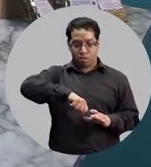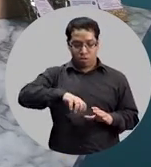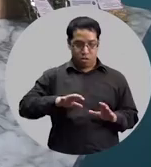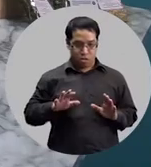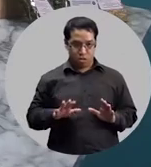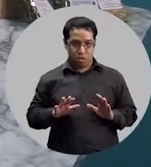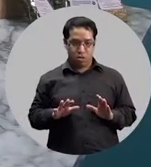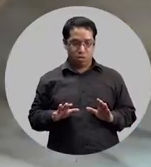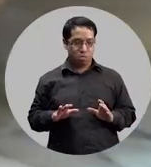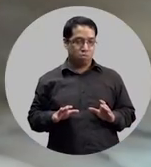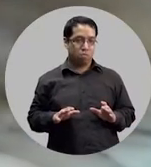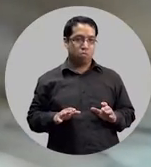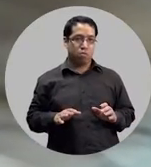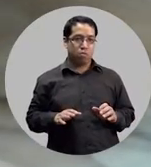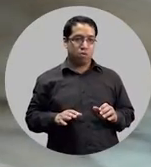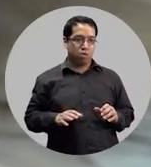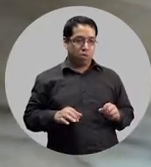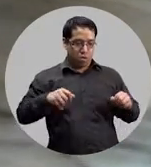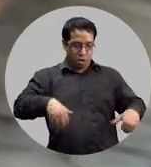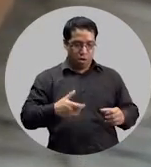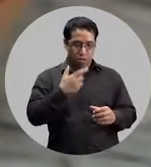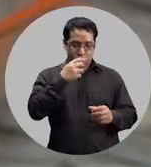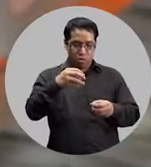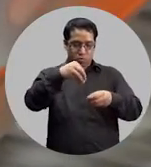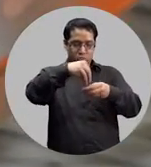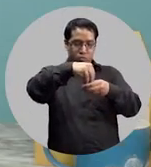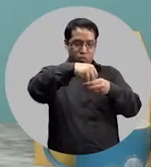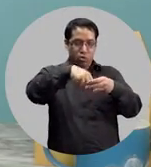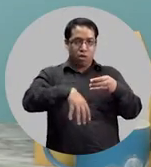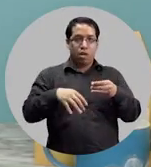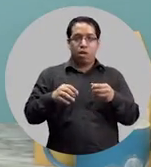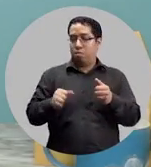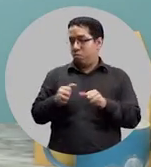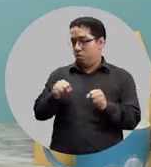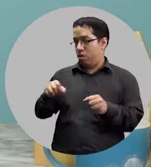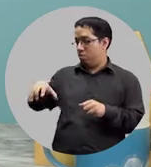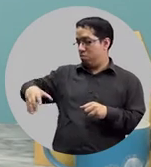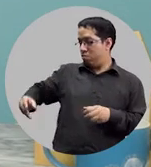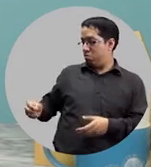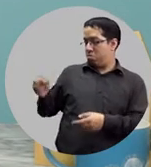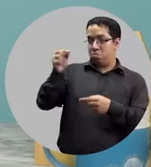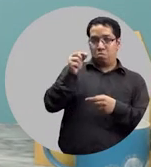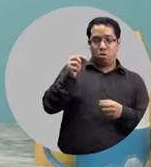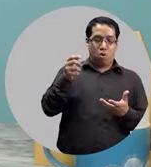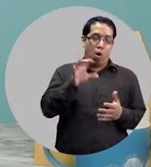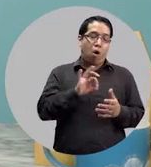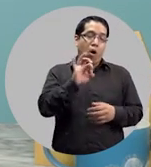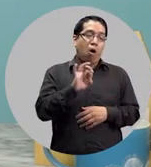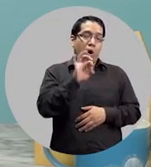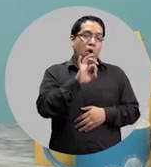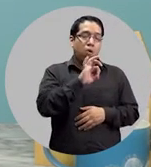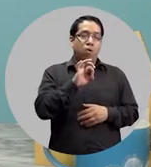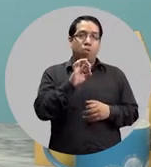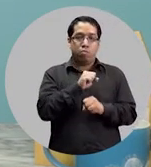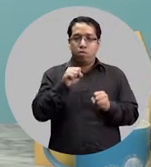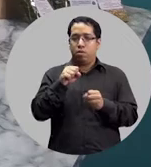Vamos a poner en un infusor que vendría a ser este. También tenemos